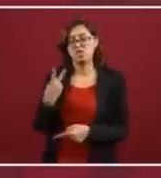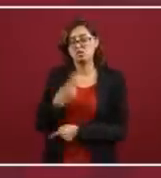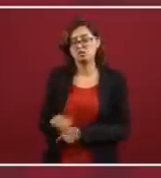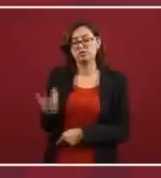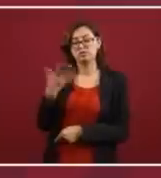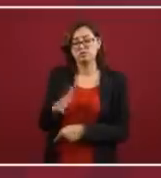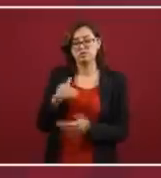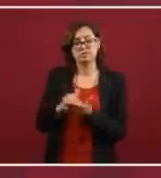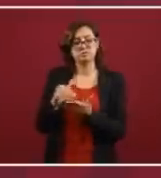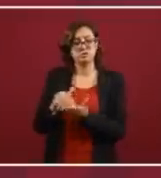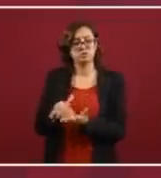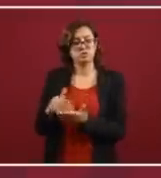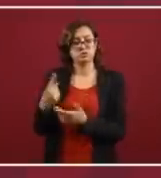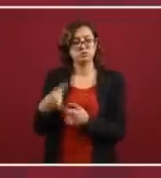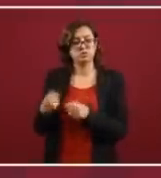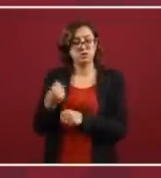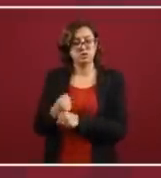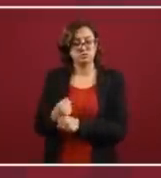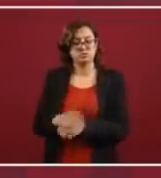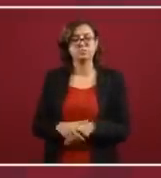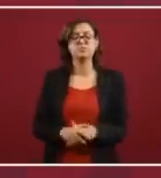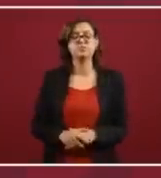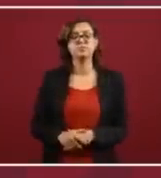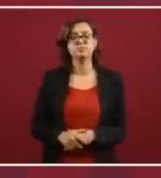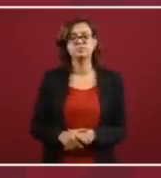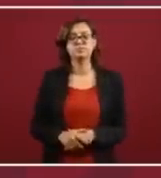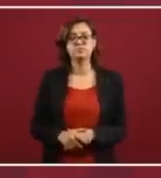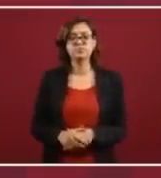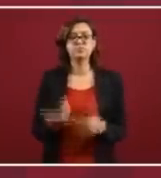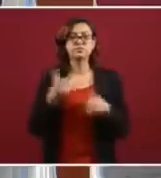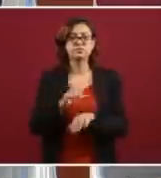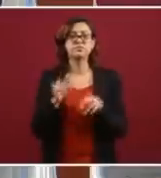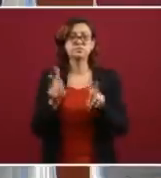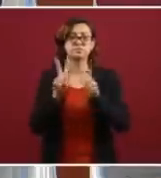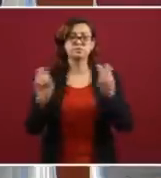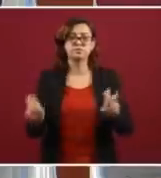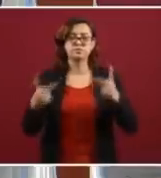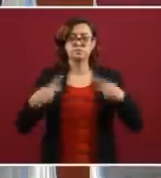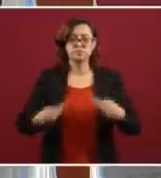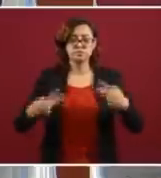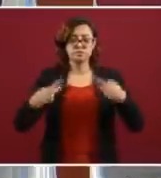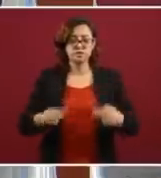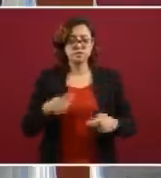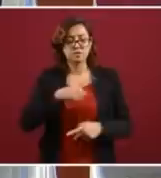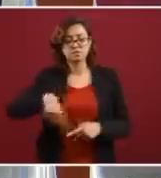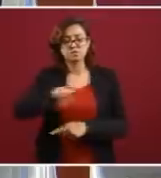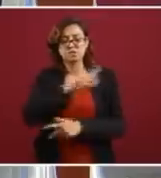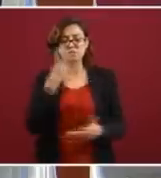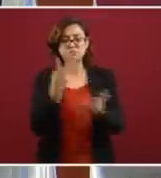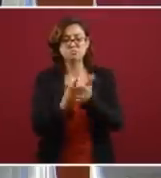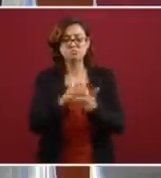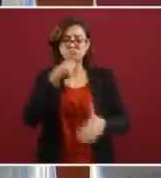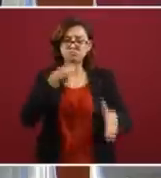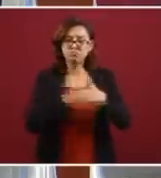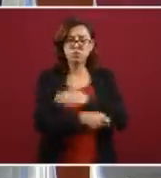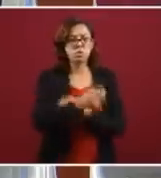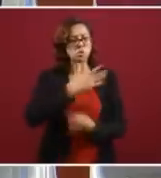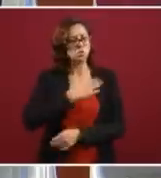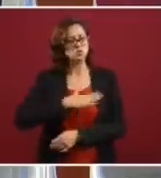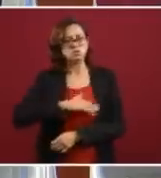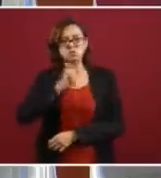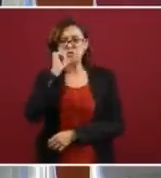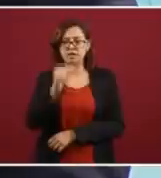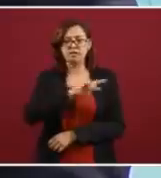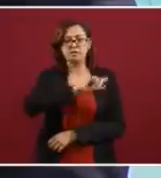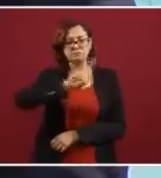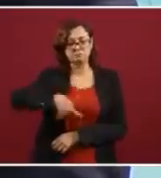tenían programados. En lo que se refiere a la liberación de personas injustamente privadas de la libertad, debo de informar